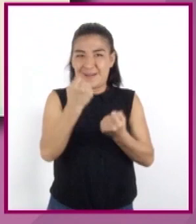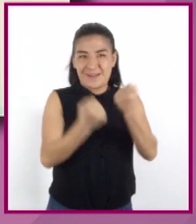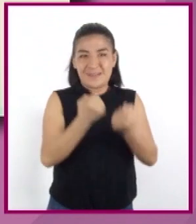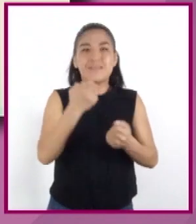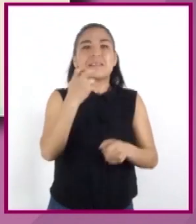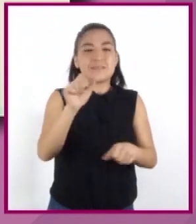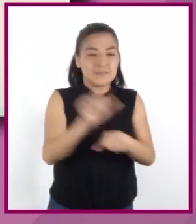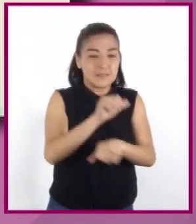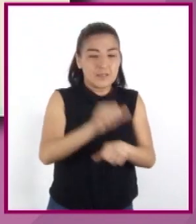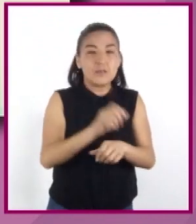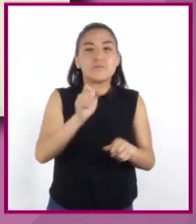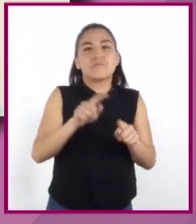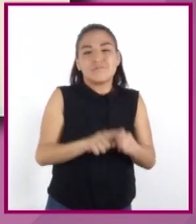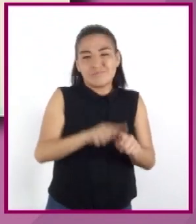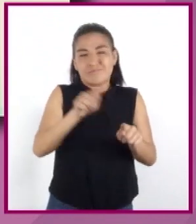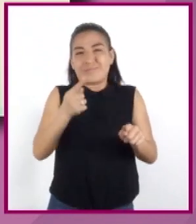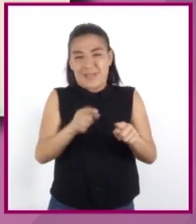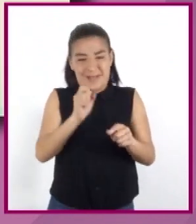aquí,